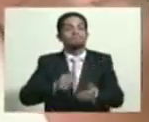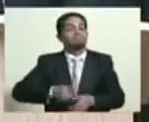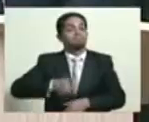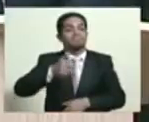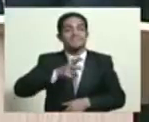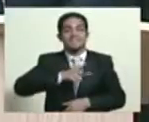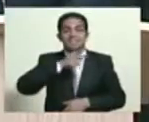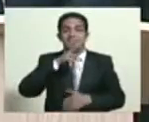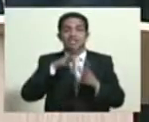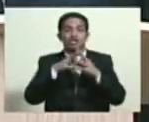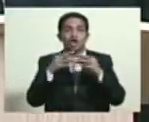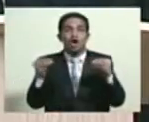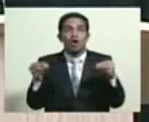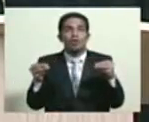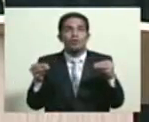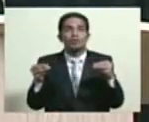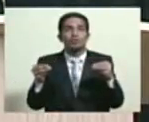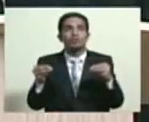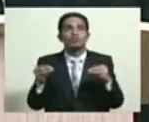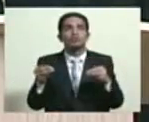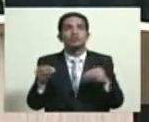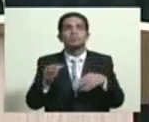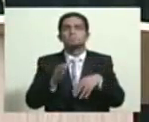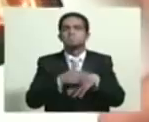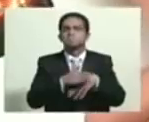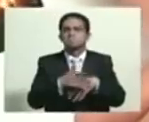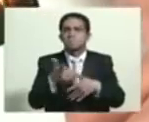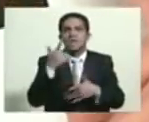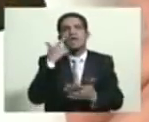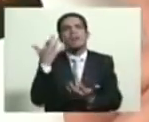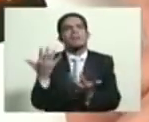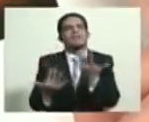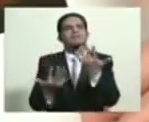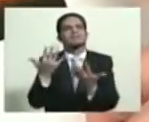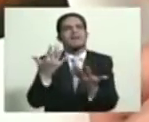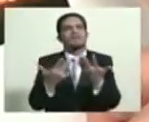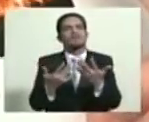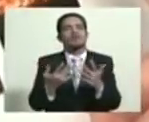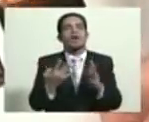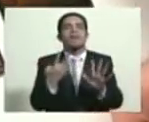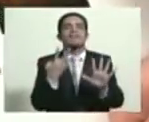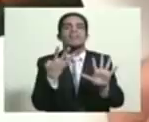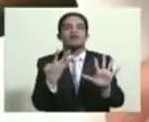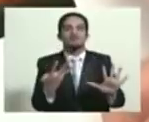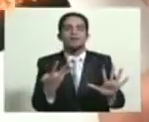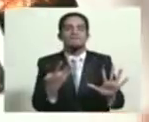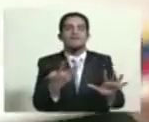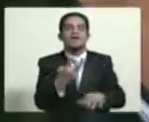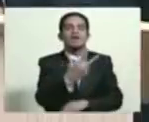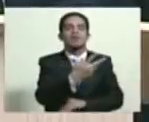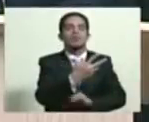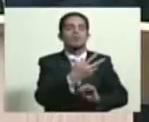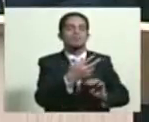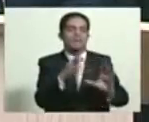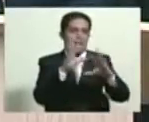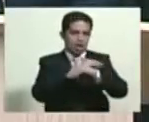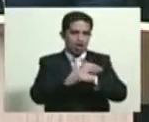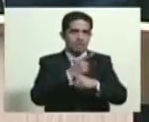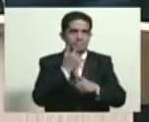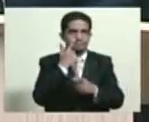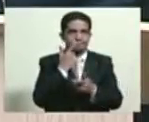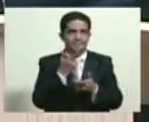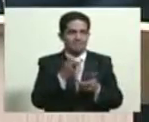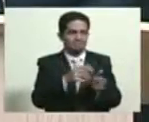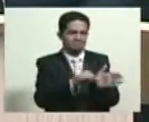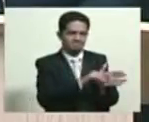de todos fue el incendio que provocaron a las 9:47 de la noche en un